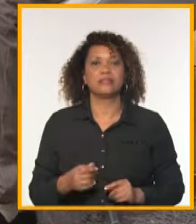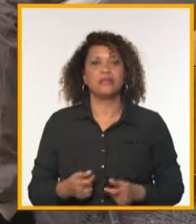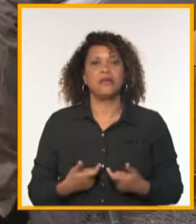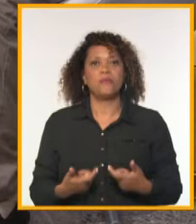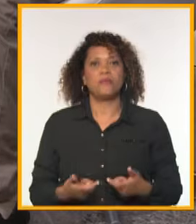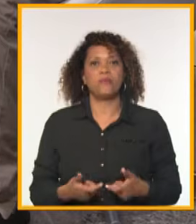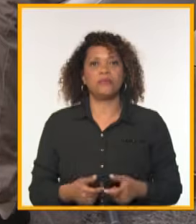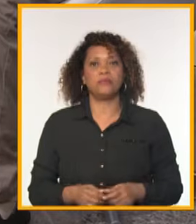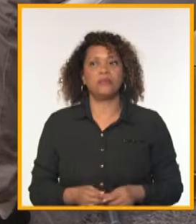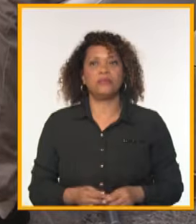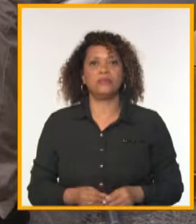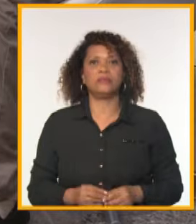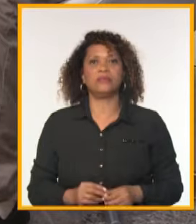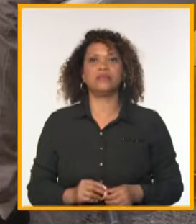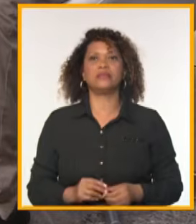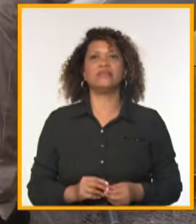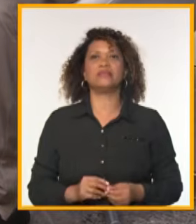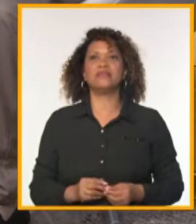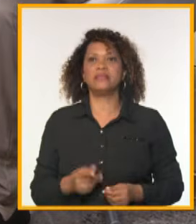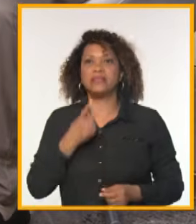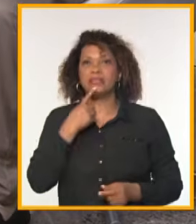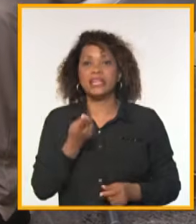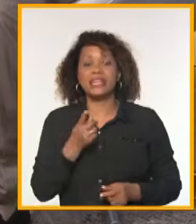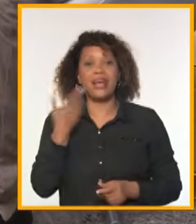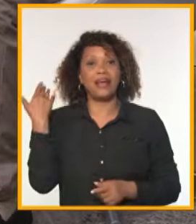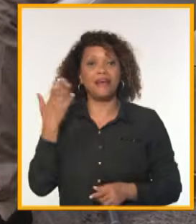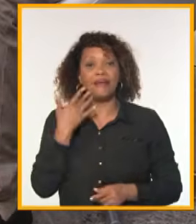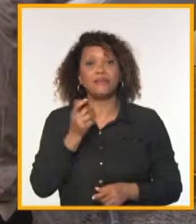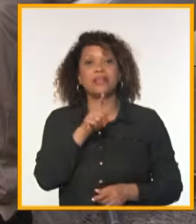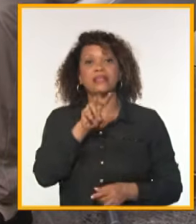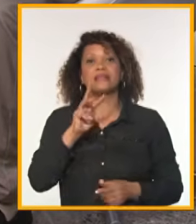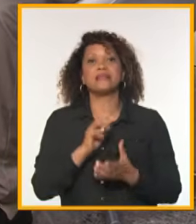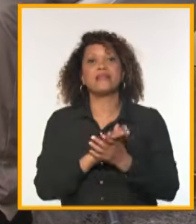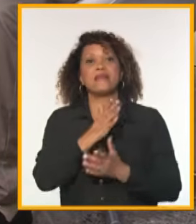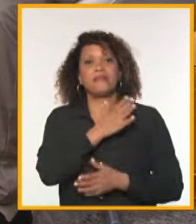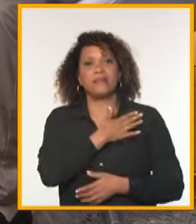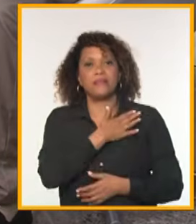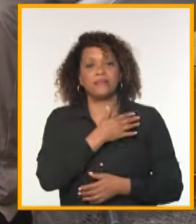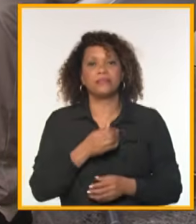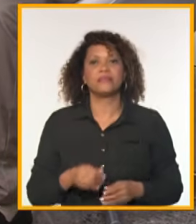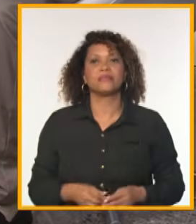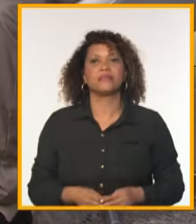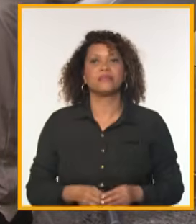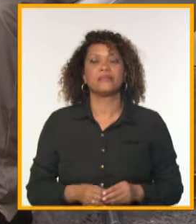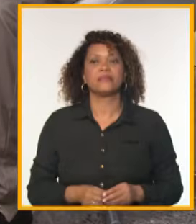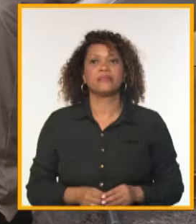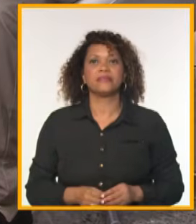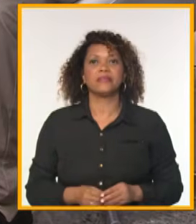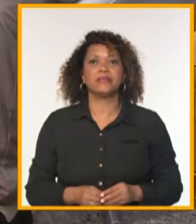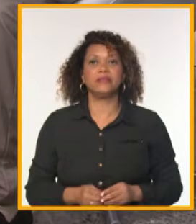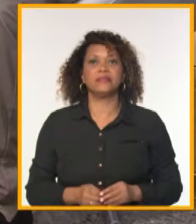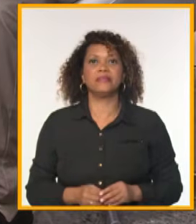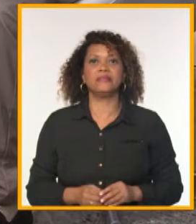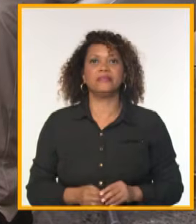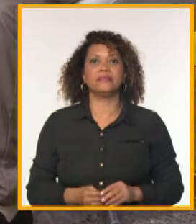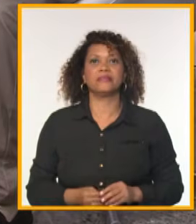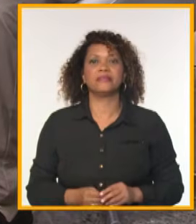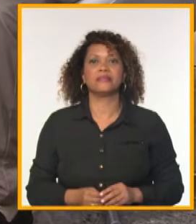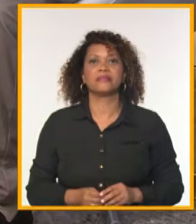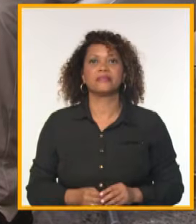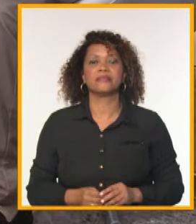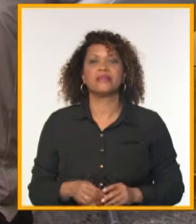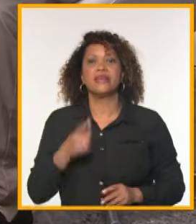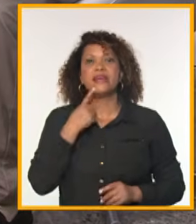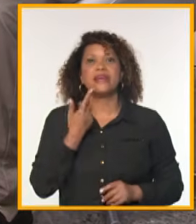de Echeverría y del... Así mismo. Y del 13 de marzo. Así mismo, por ahí hasta hay una foto mía con Rebellón, que él quiso